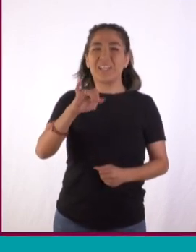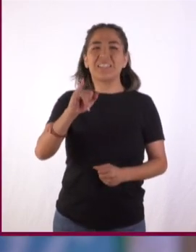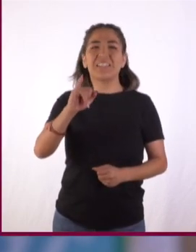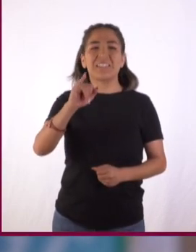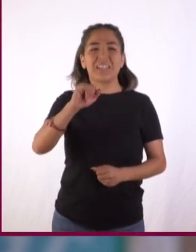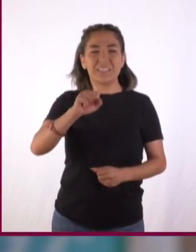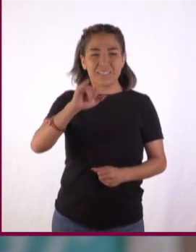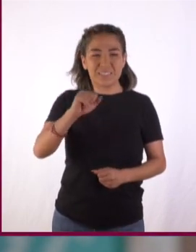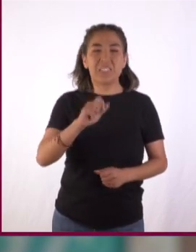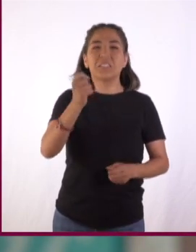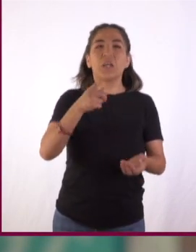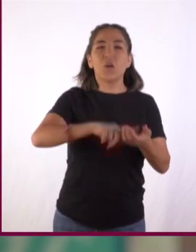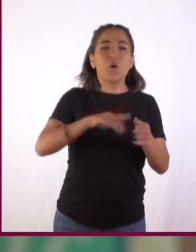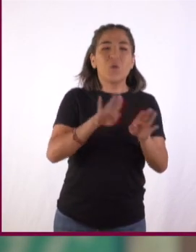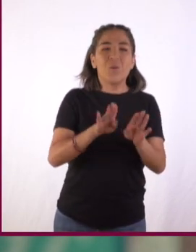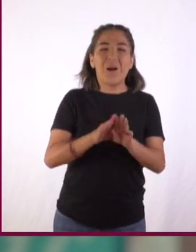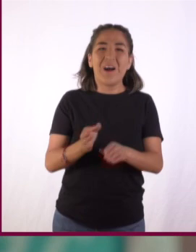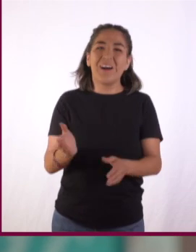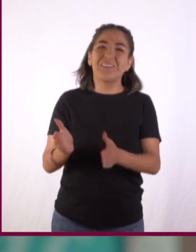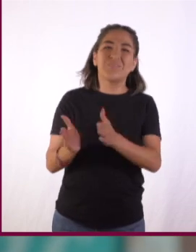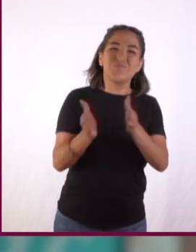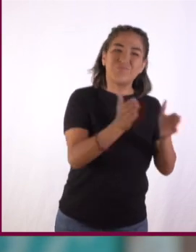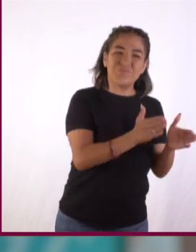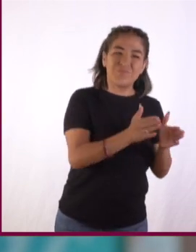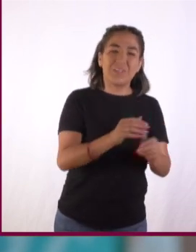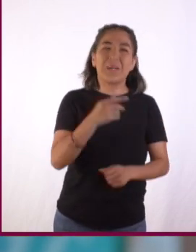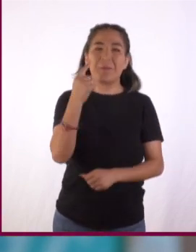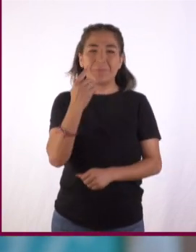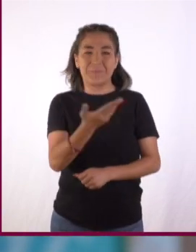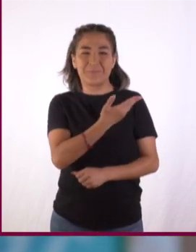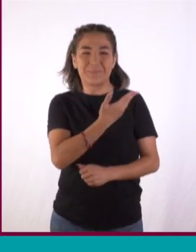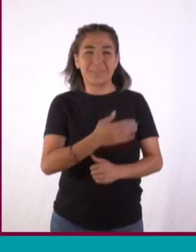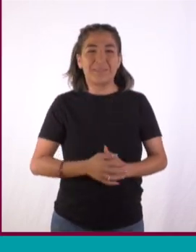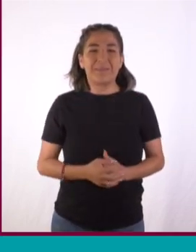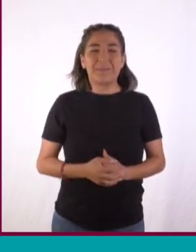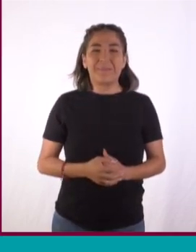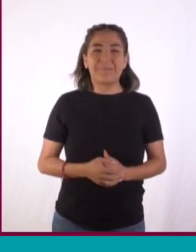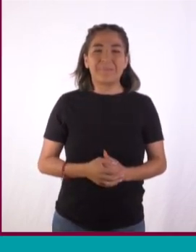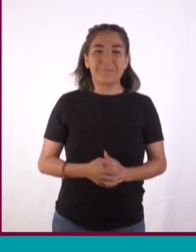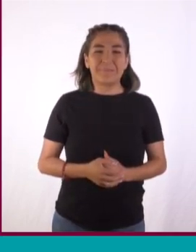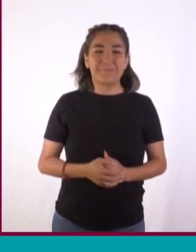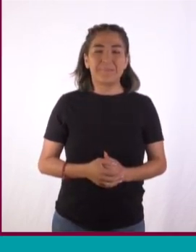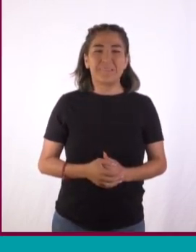Histéresis significa deficiencia o estar atrasado y se escribe así.